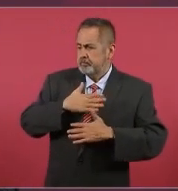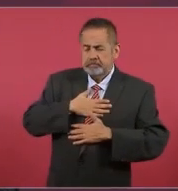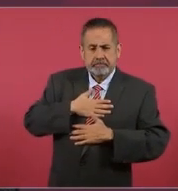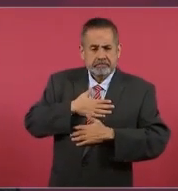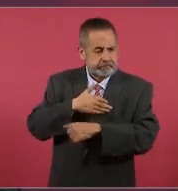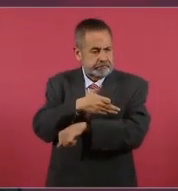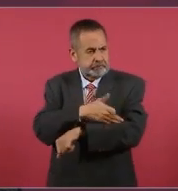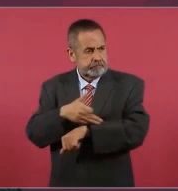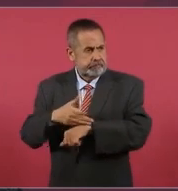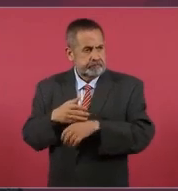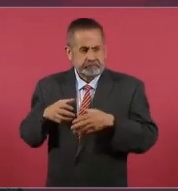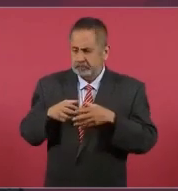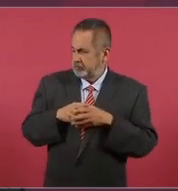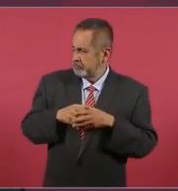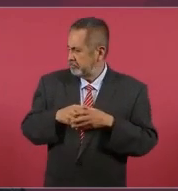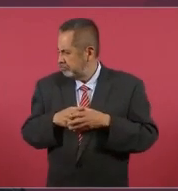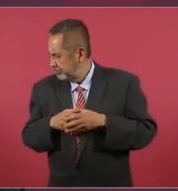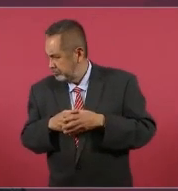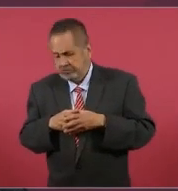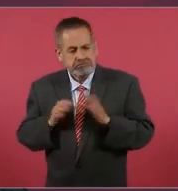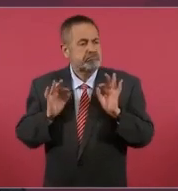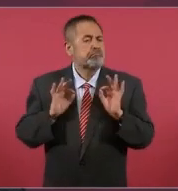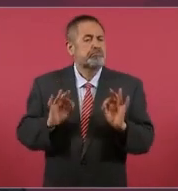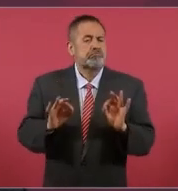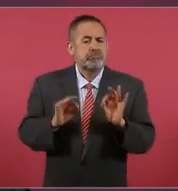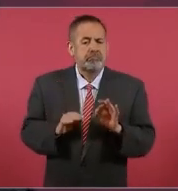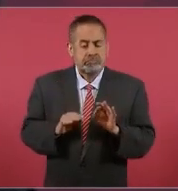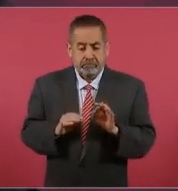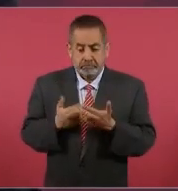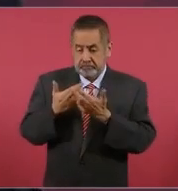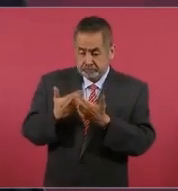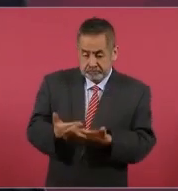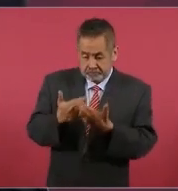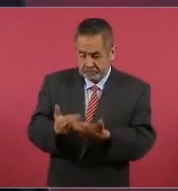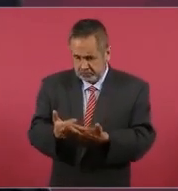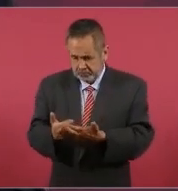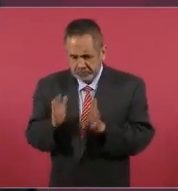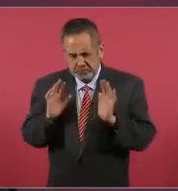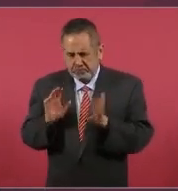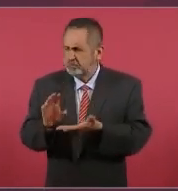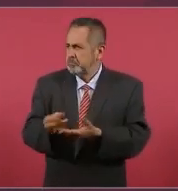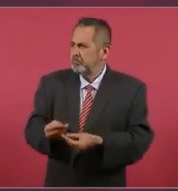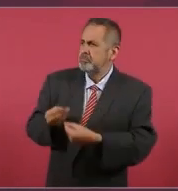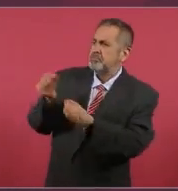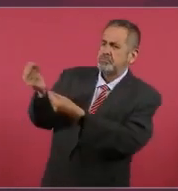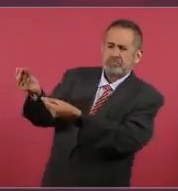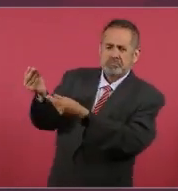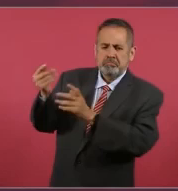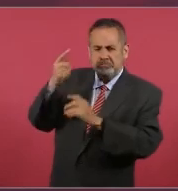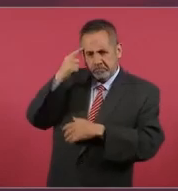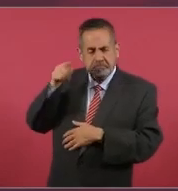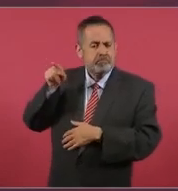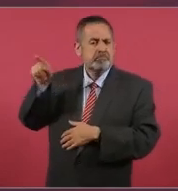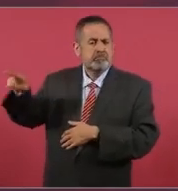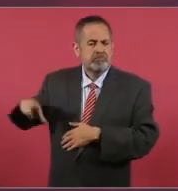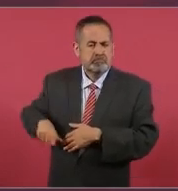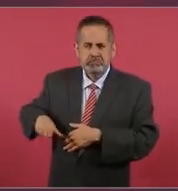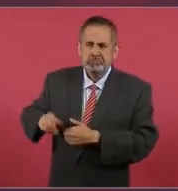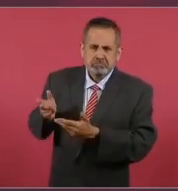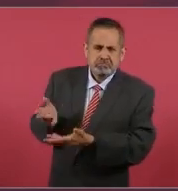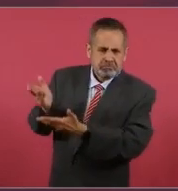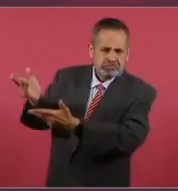la familia, y los excedentes los entregaba a la autoridad,